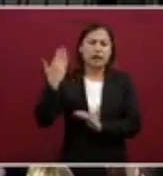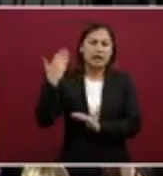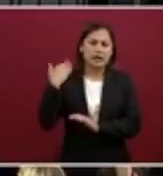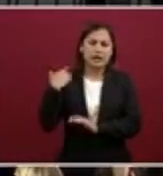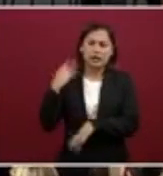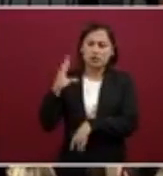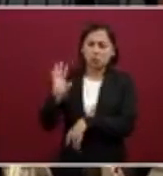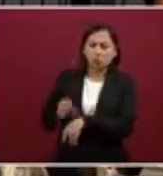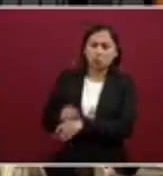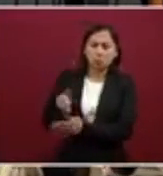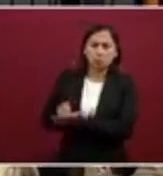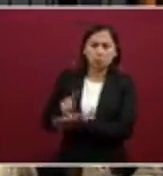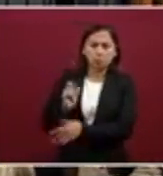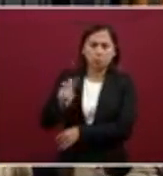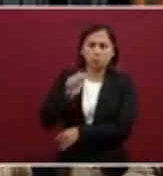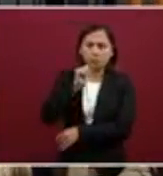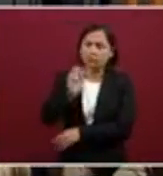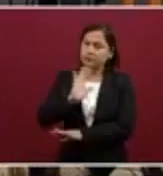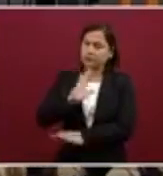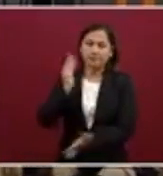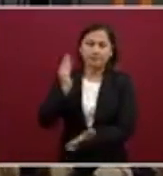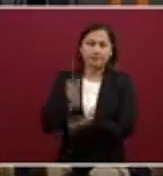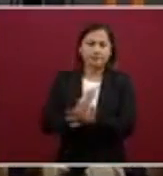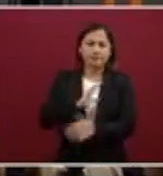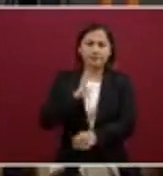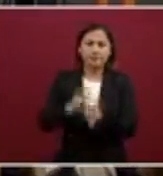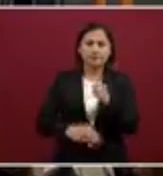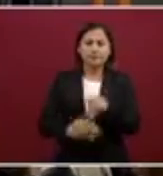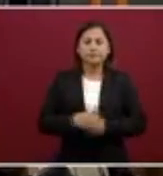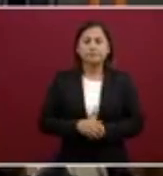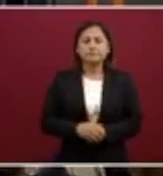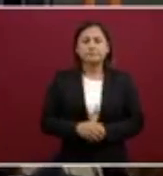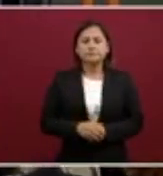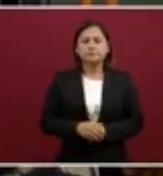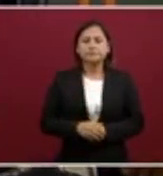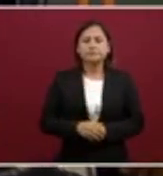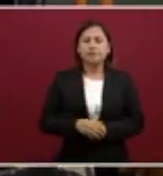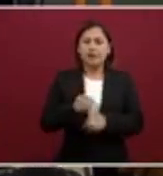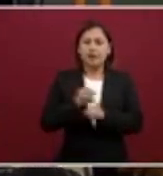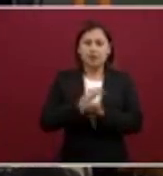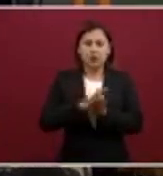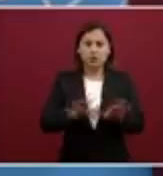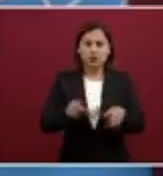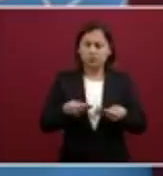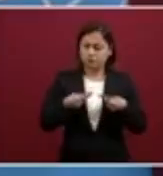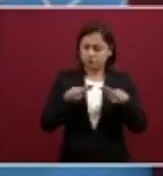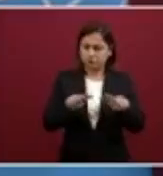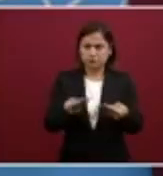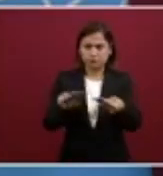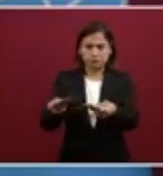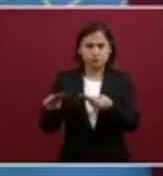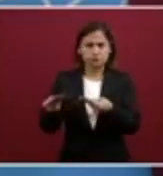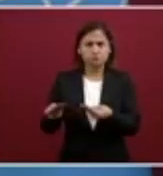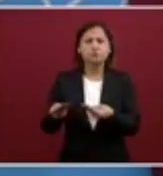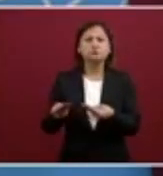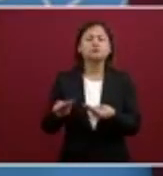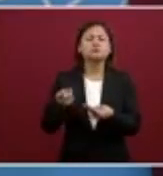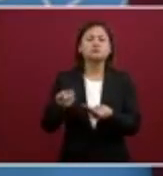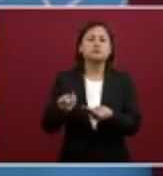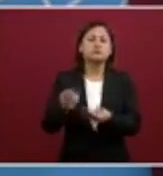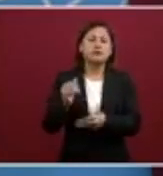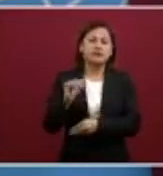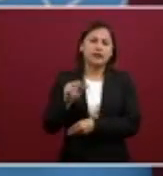y vamos a entregar toda la información al Instituto de la